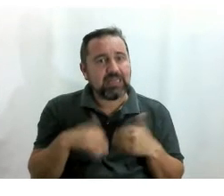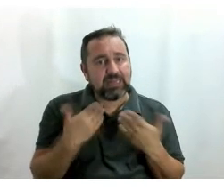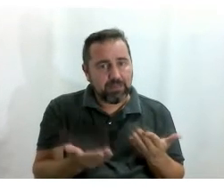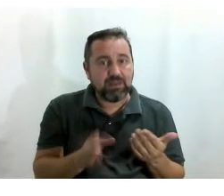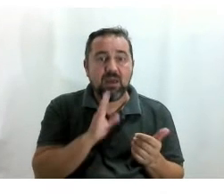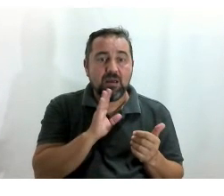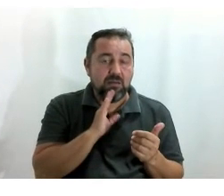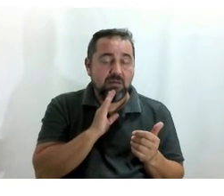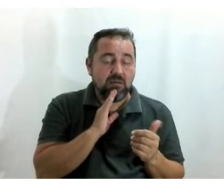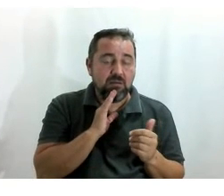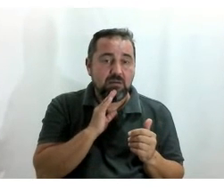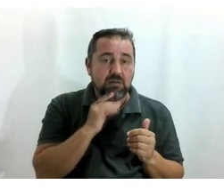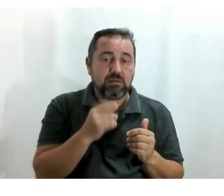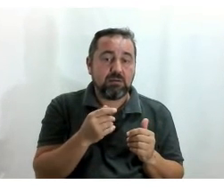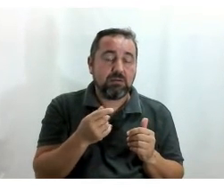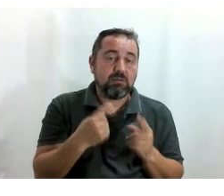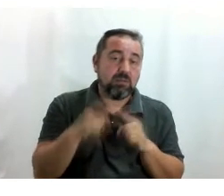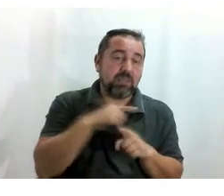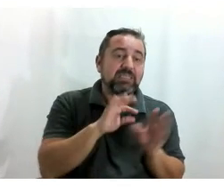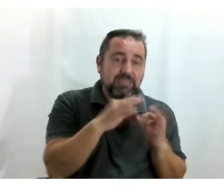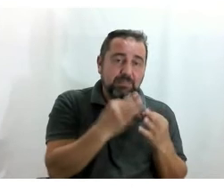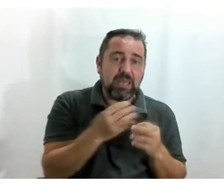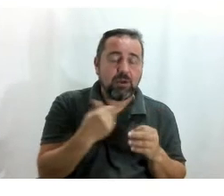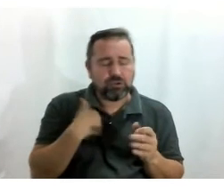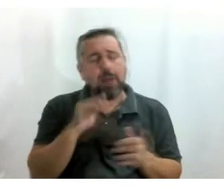comentado en algún otro de los seminarios.